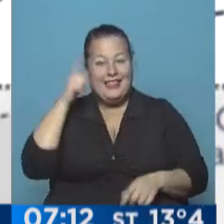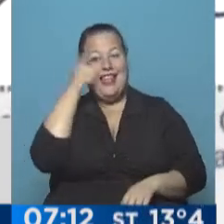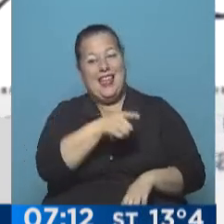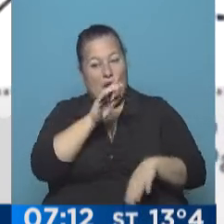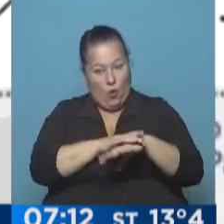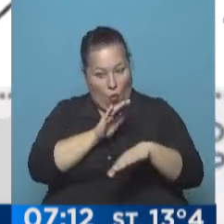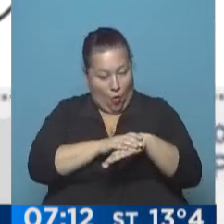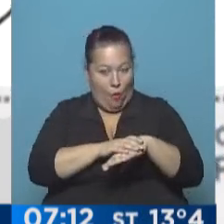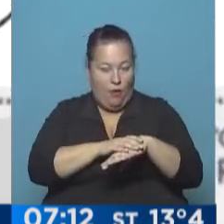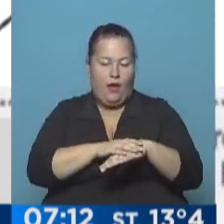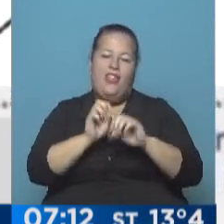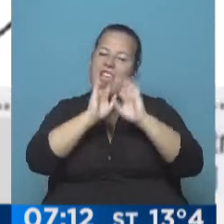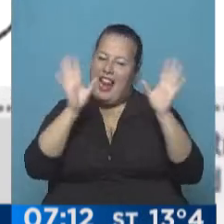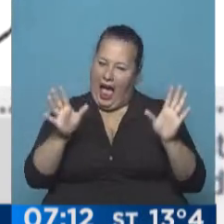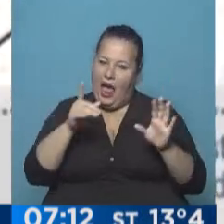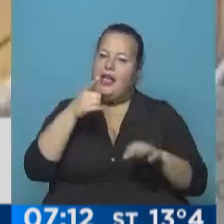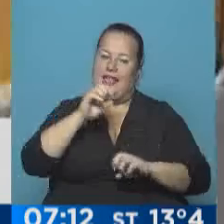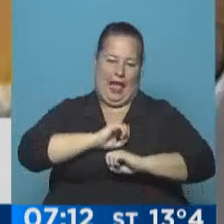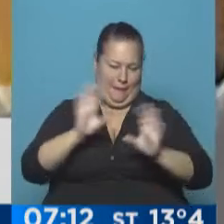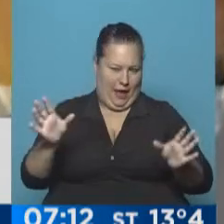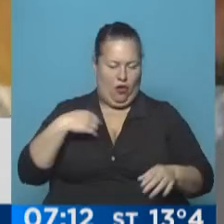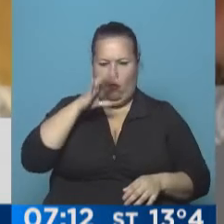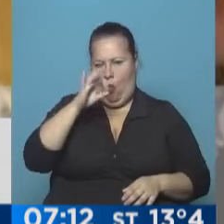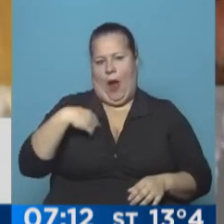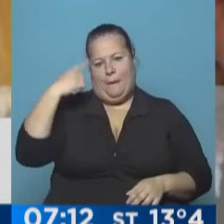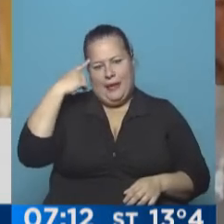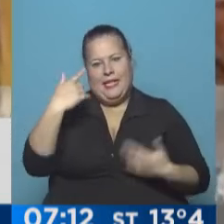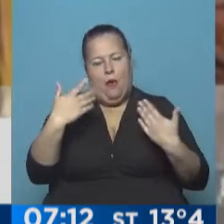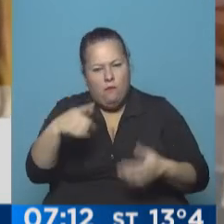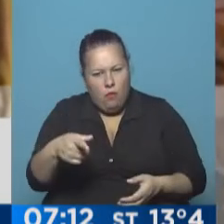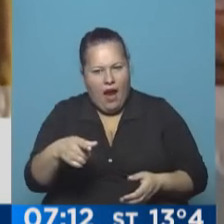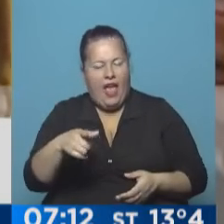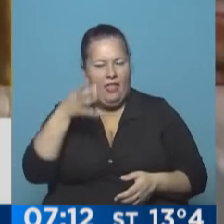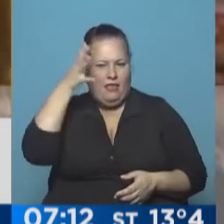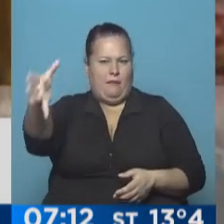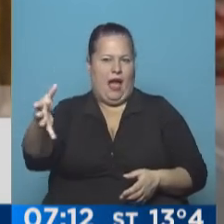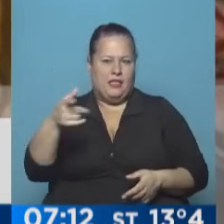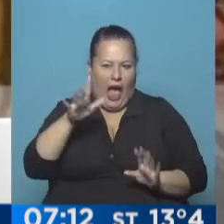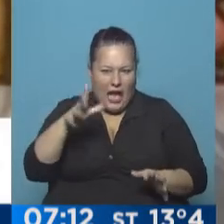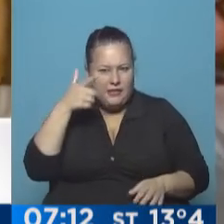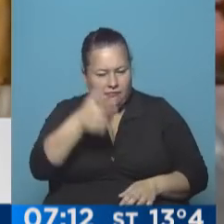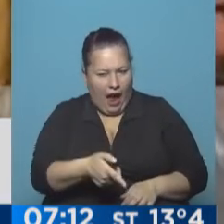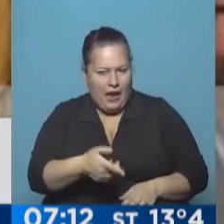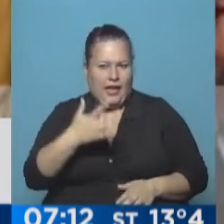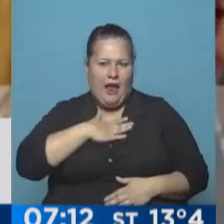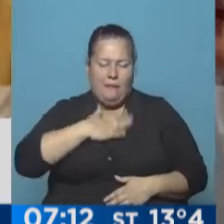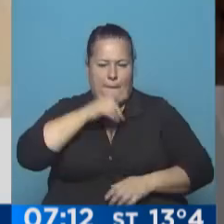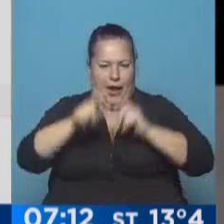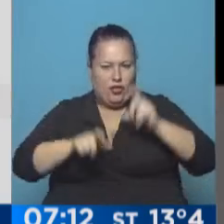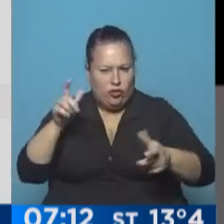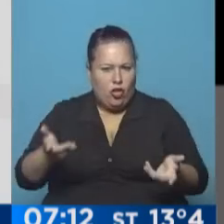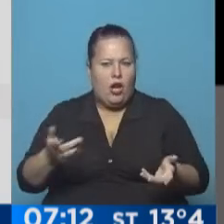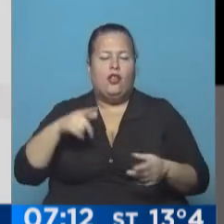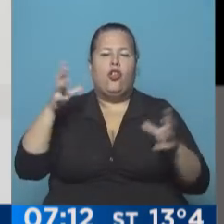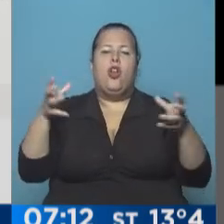acusación quede claro, es una canallada. Jamás pensamos que se podría llegar a tal nivel de miserabilidad humana. Y